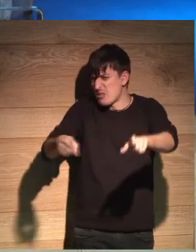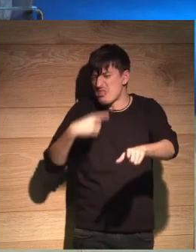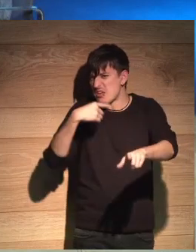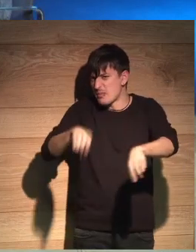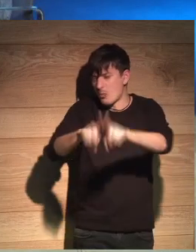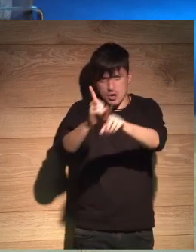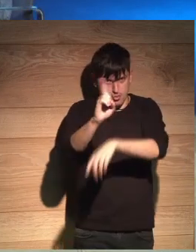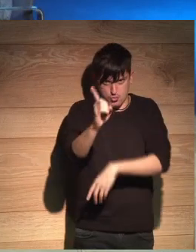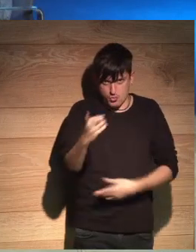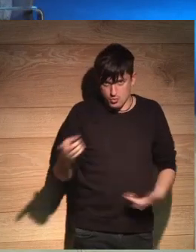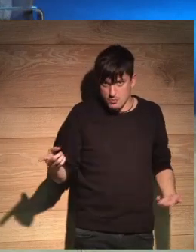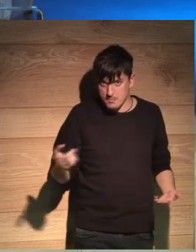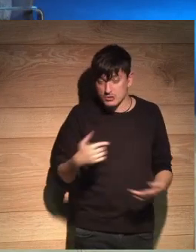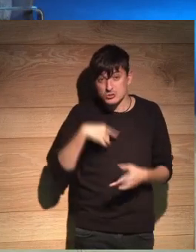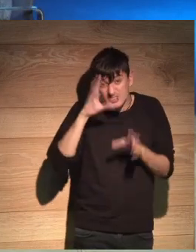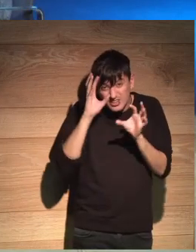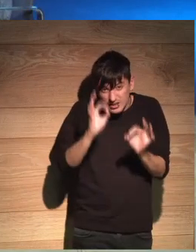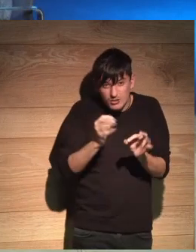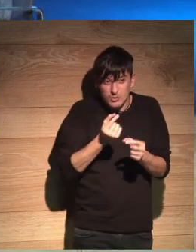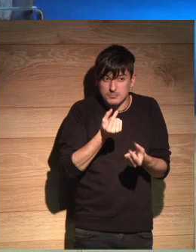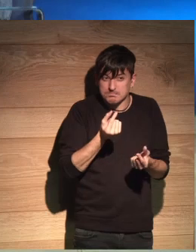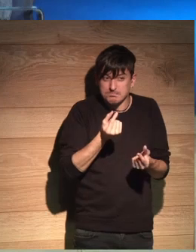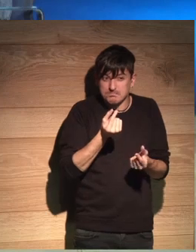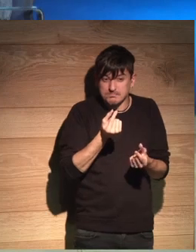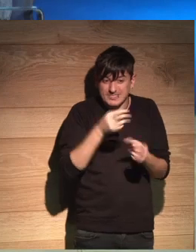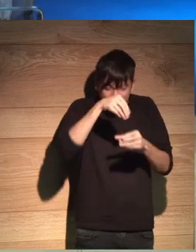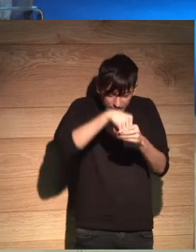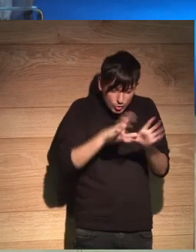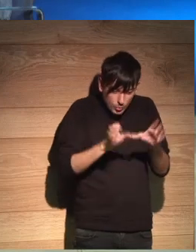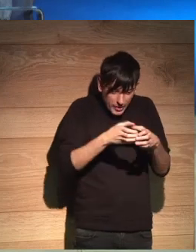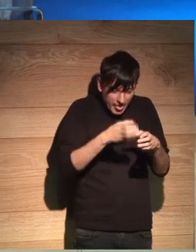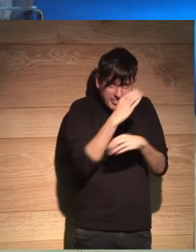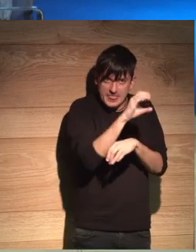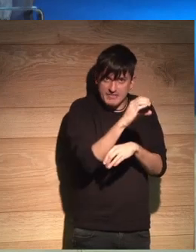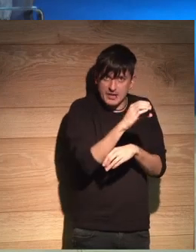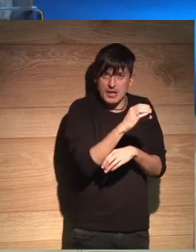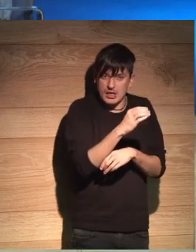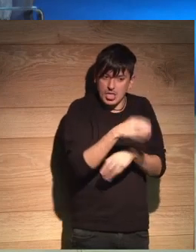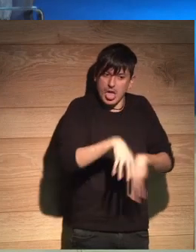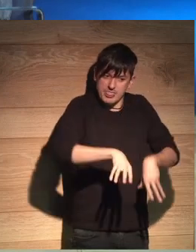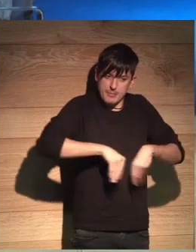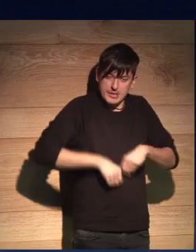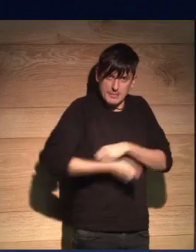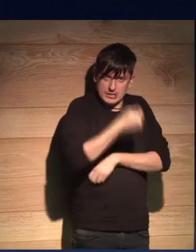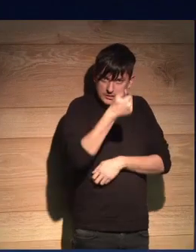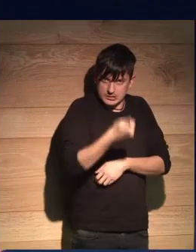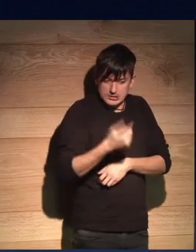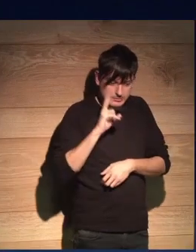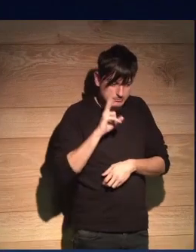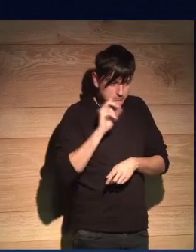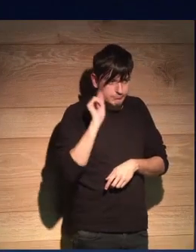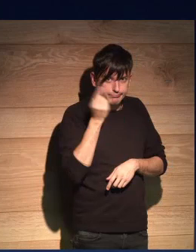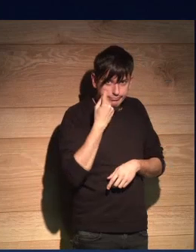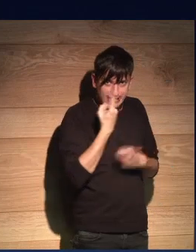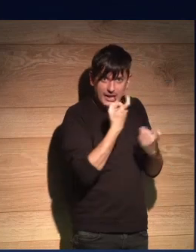da igual lo que digan, pero creo que cada vez en la propia comunidad científica se está aceptando más y se está viendo la necesidad